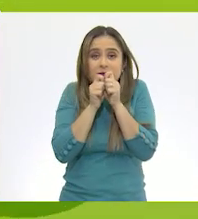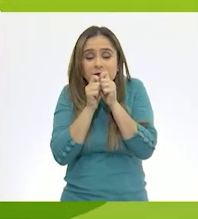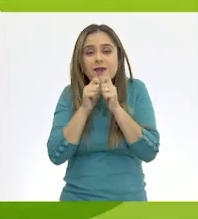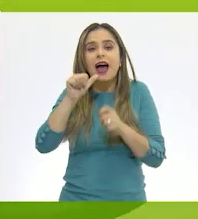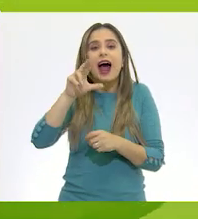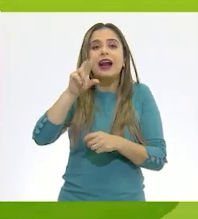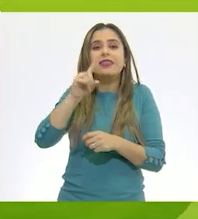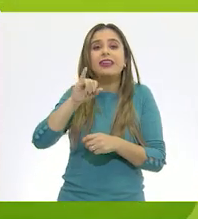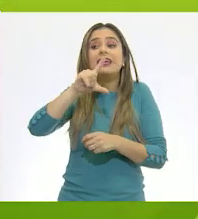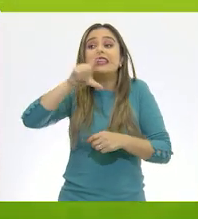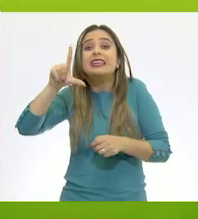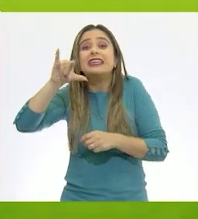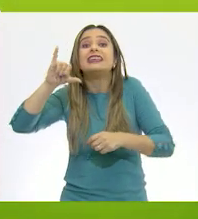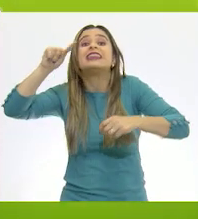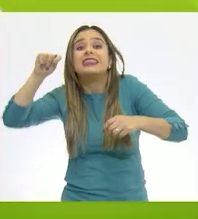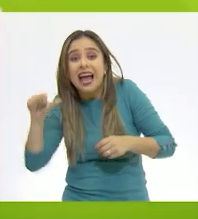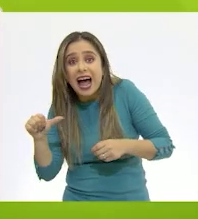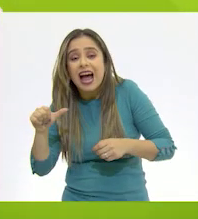Ardillita y